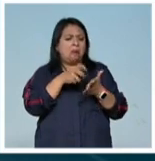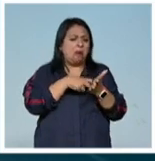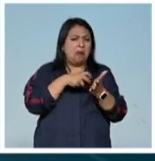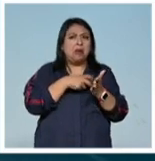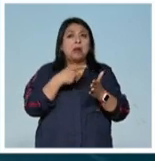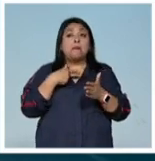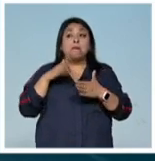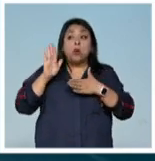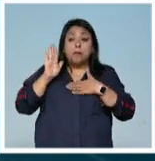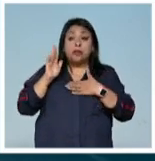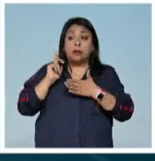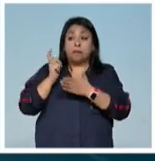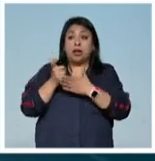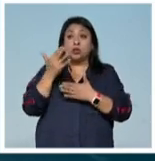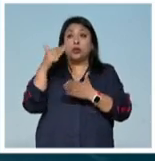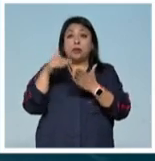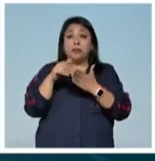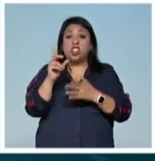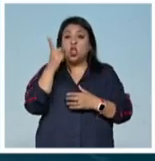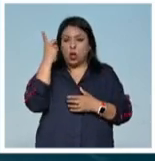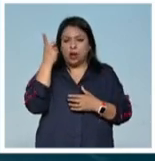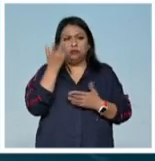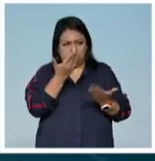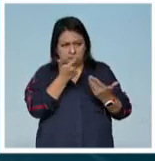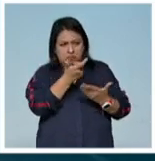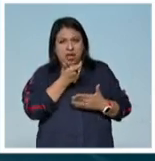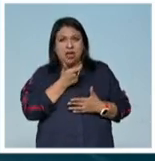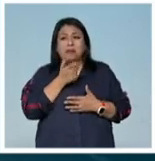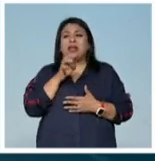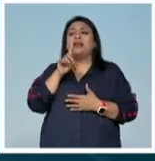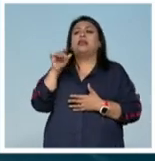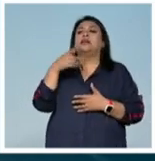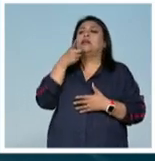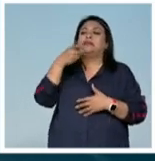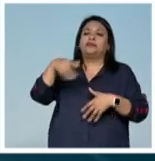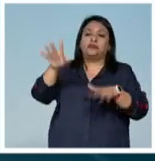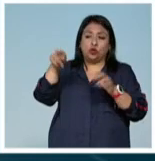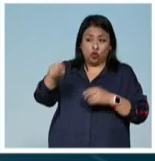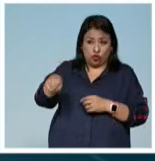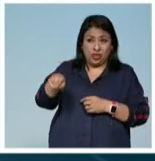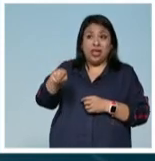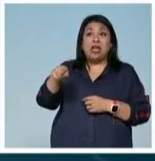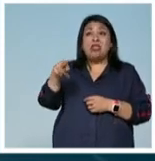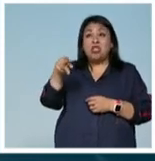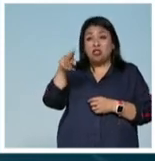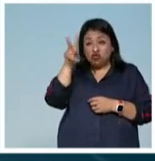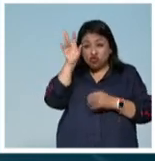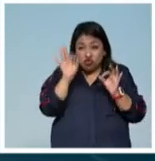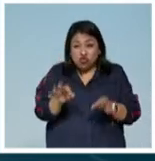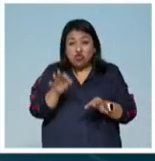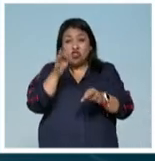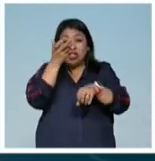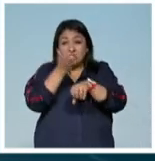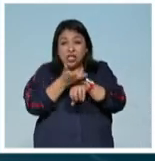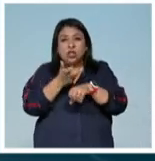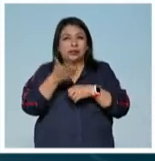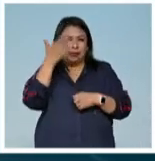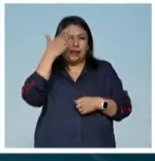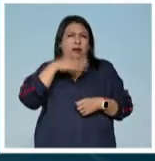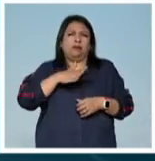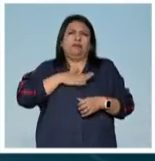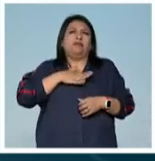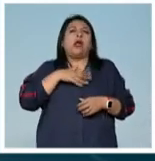prometido $50,000. Dice, bueno, ahora págueme. Y entonces Edison le dice, si usted fuera un genuino norteamericano, sabría que